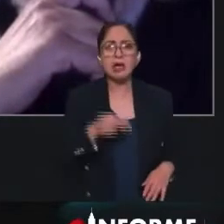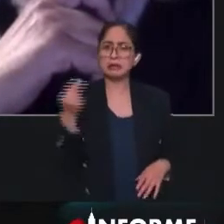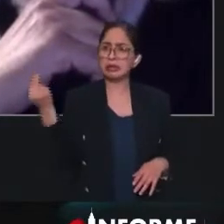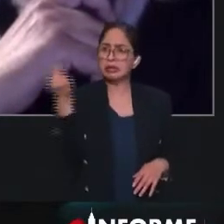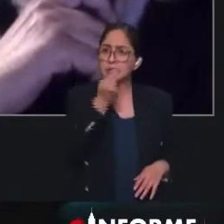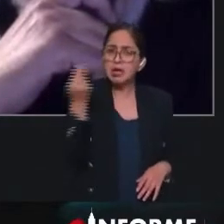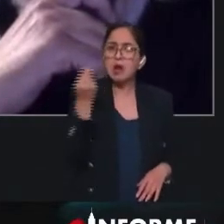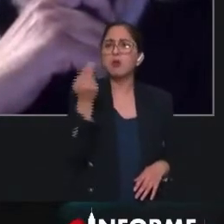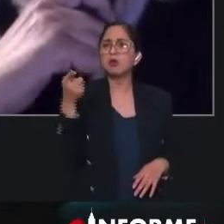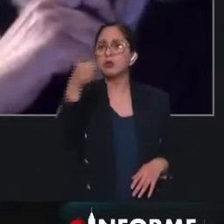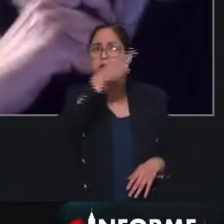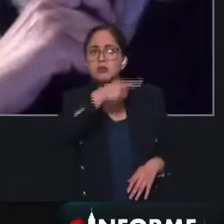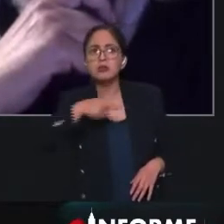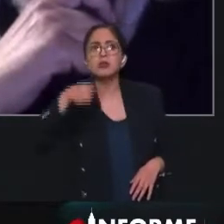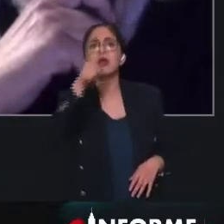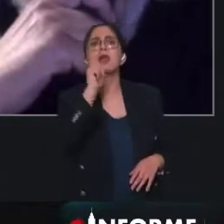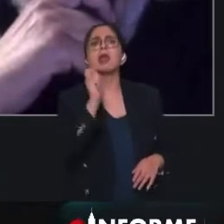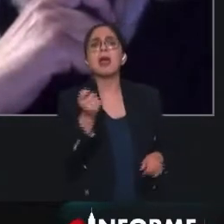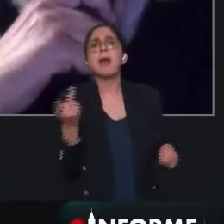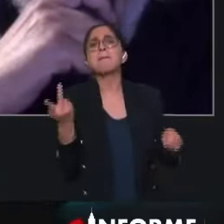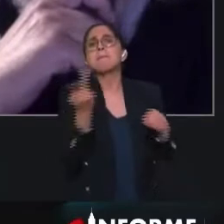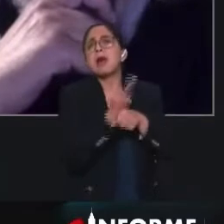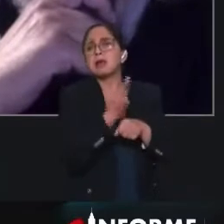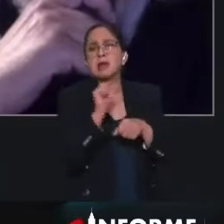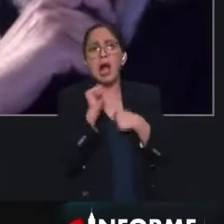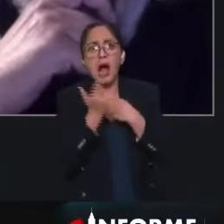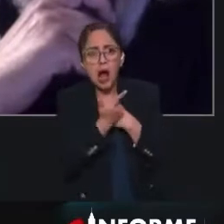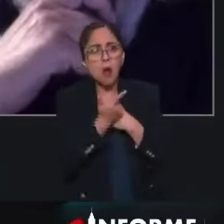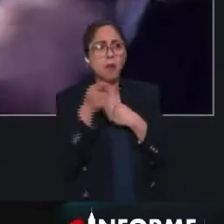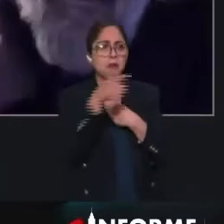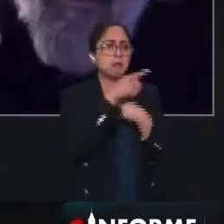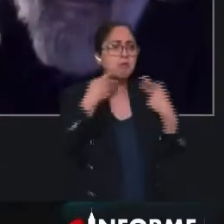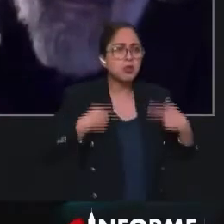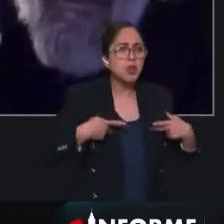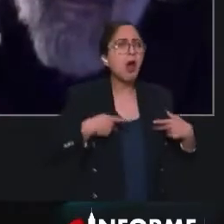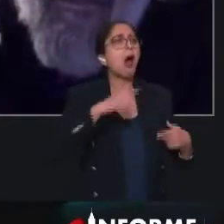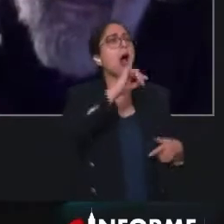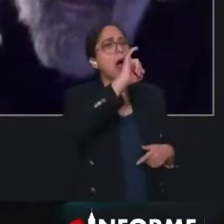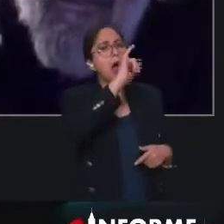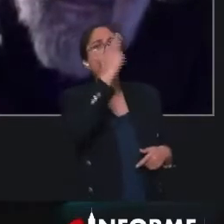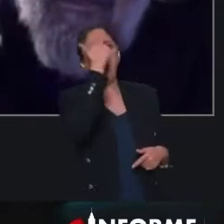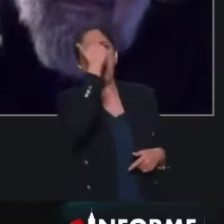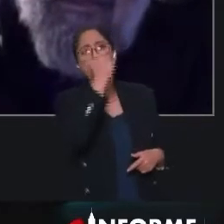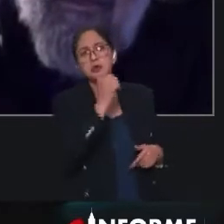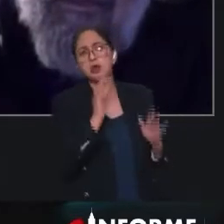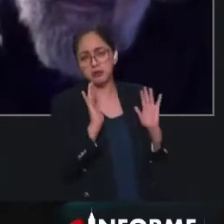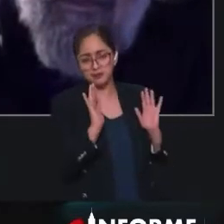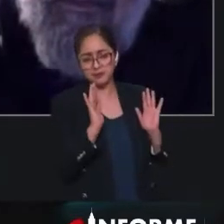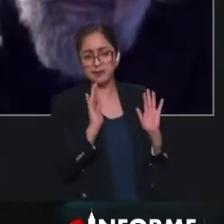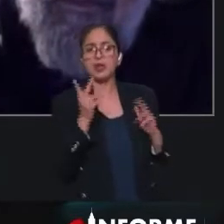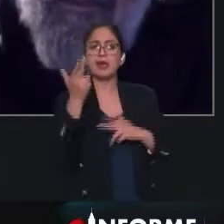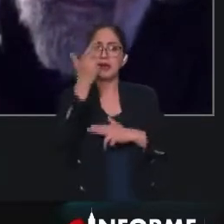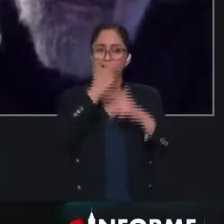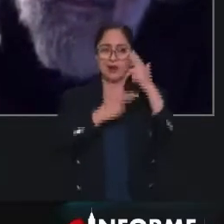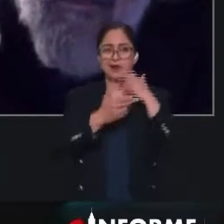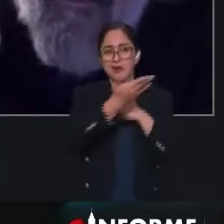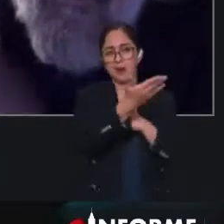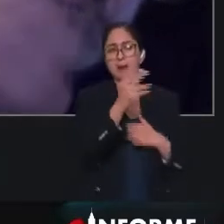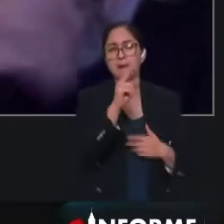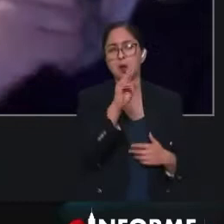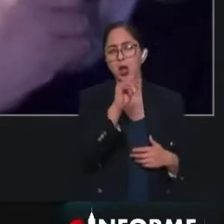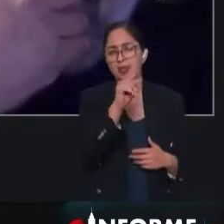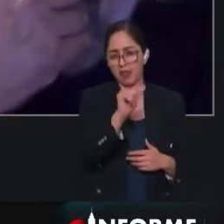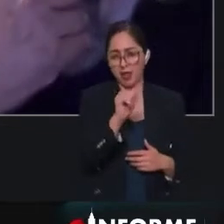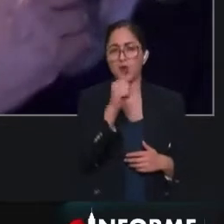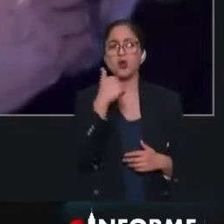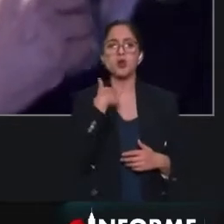de convencimiento sobre las cosas que hay que hacer, tal vez, no sé. Te preguntaría entonces, volviendo contigo, Violeta, 2